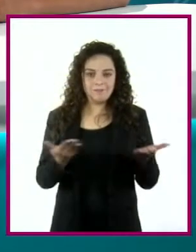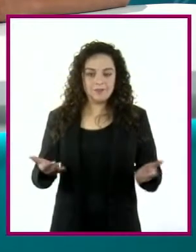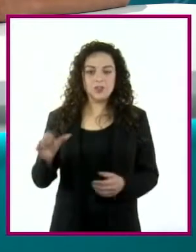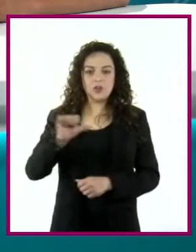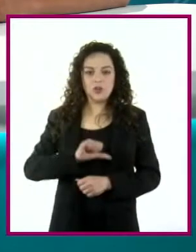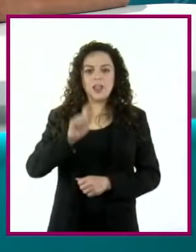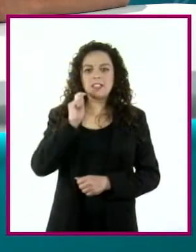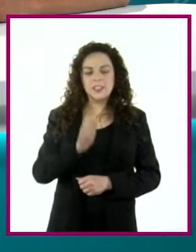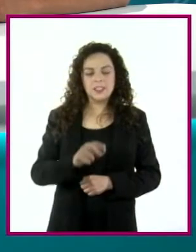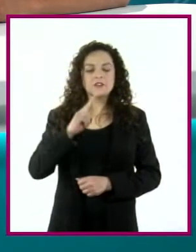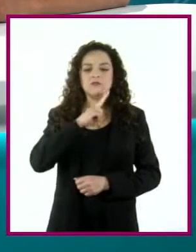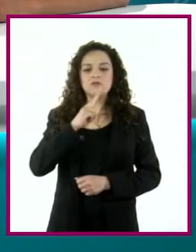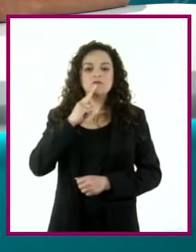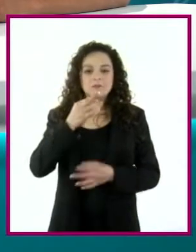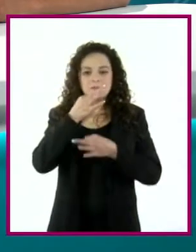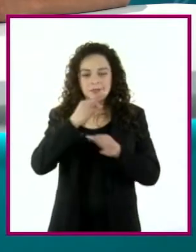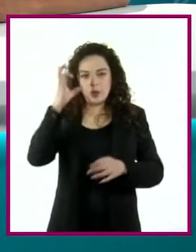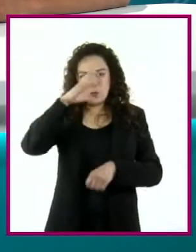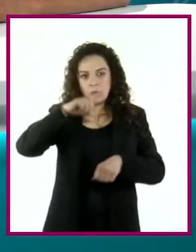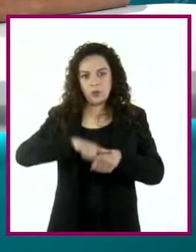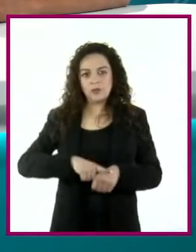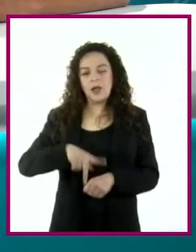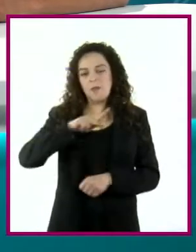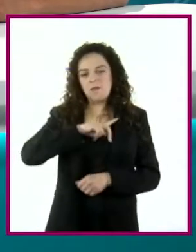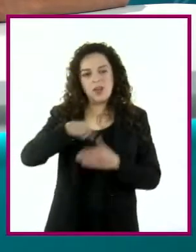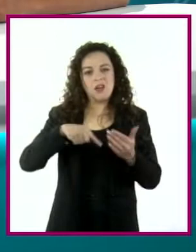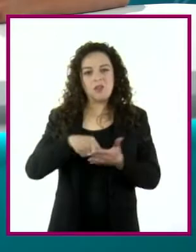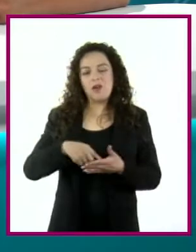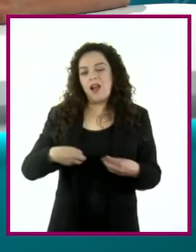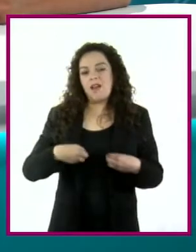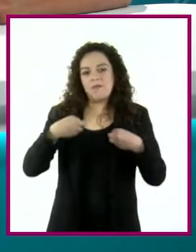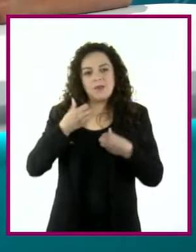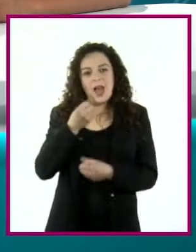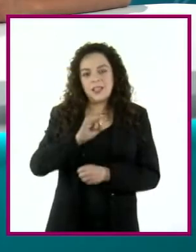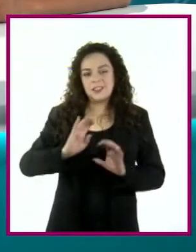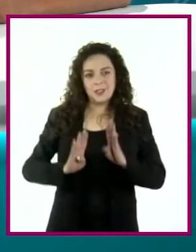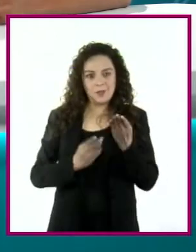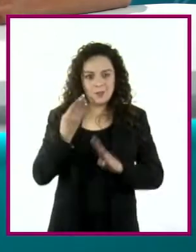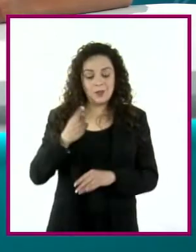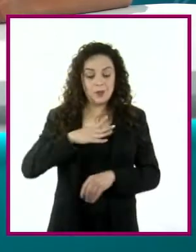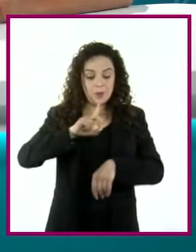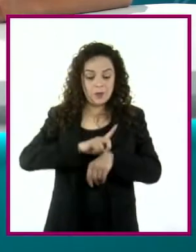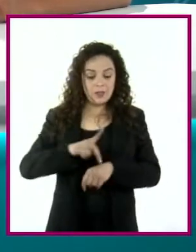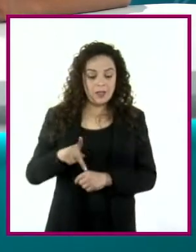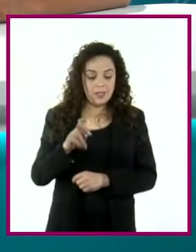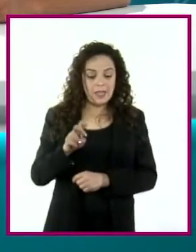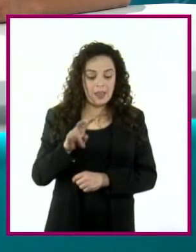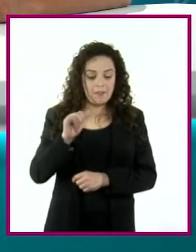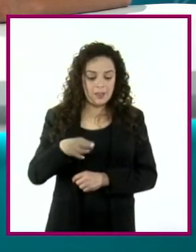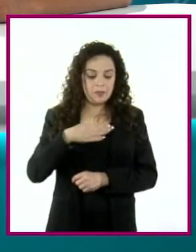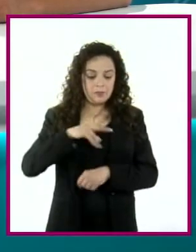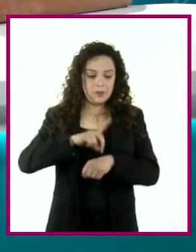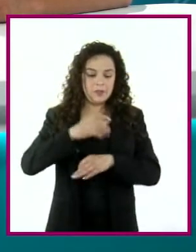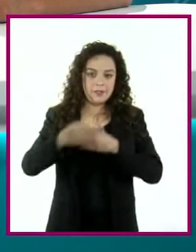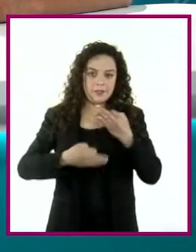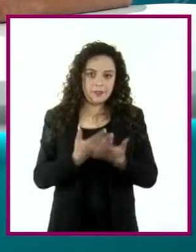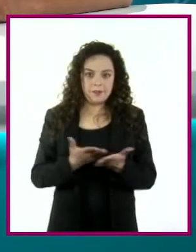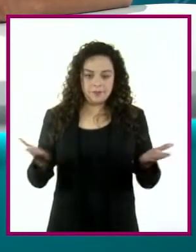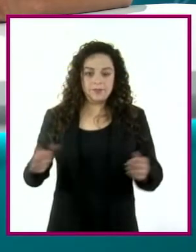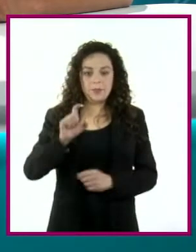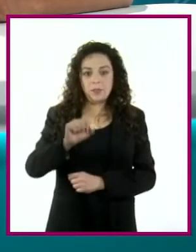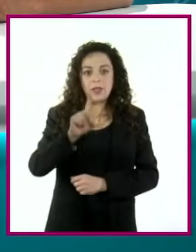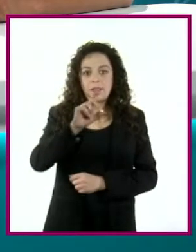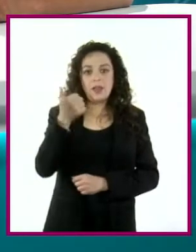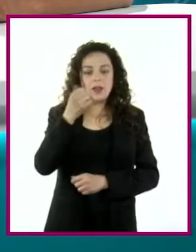más de su noticiero cultural, Me Toca Este Mundo. Soy Ainda Macías. Buenos días, Kevin. Buenos días, Ainda. Buenos días a todos y a todas. El 26